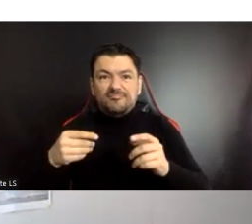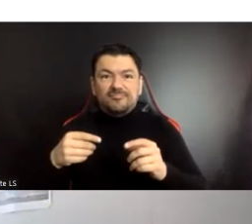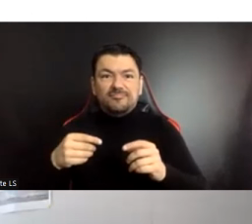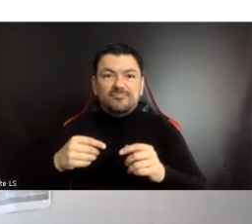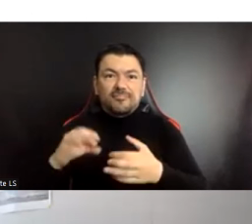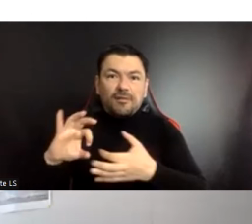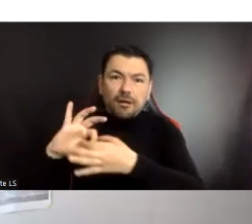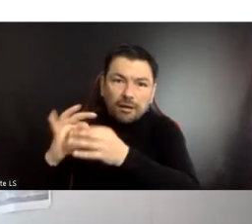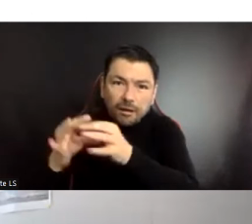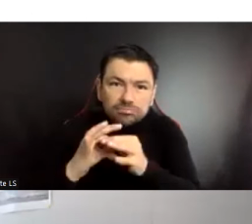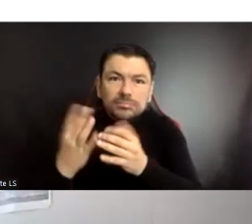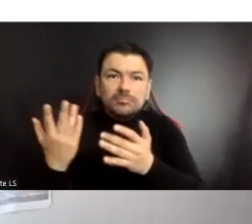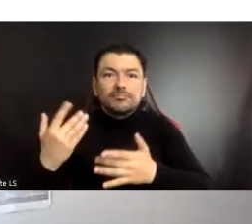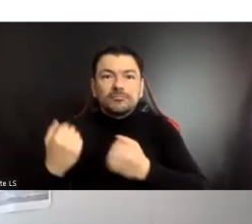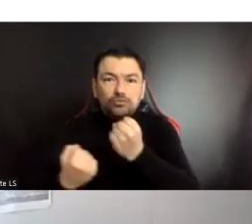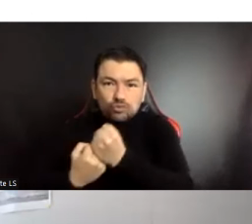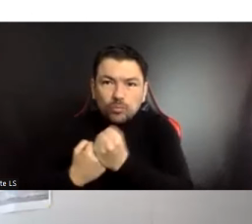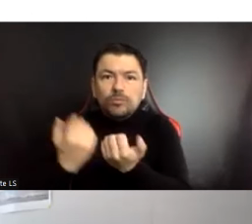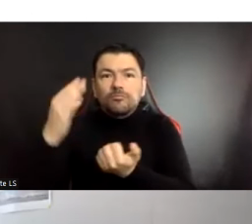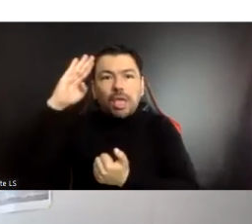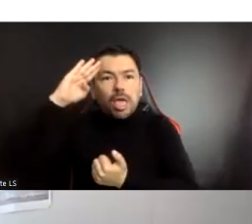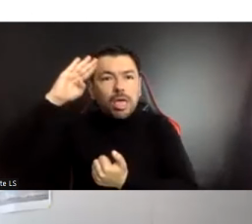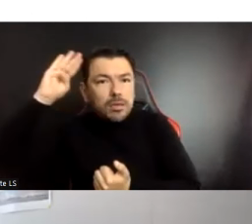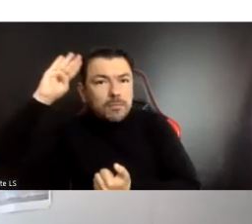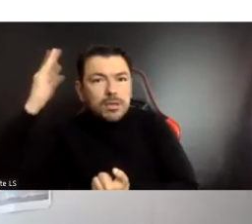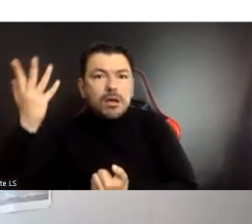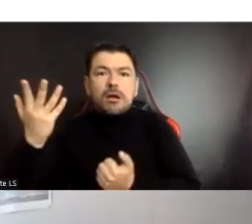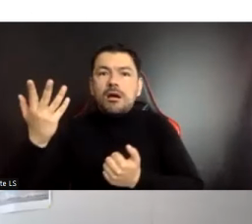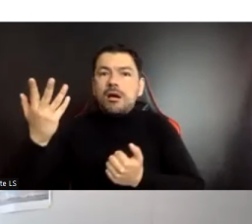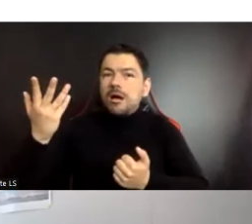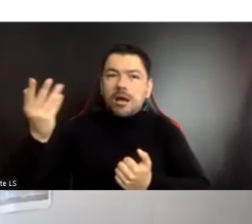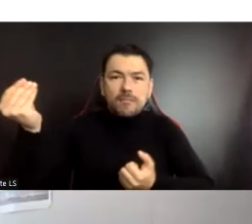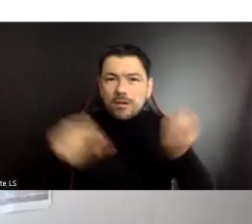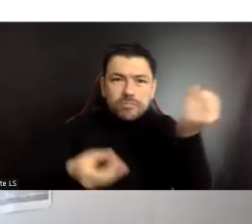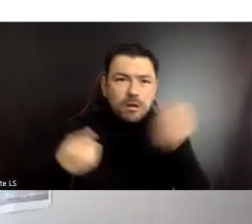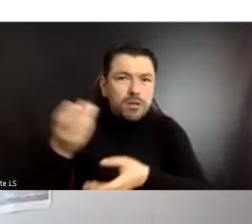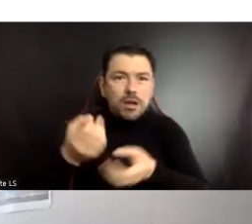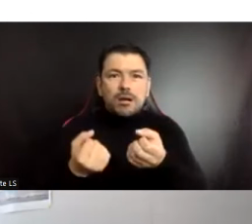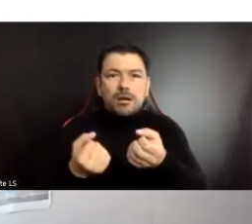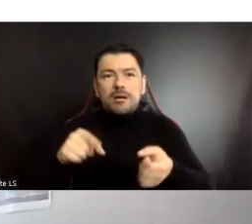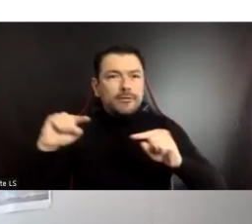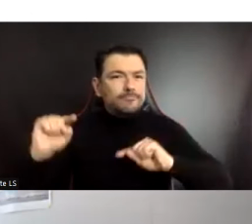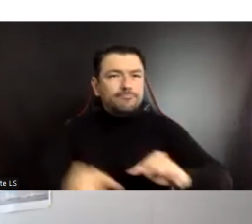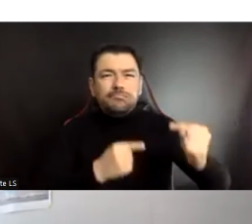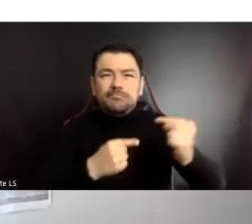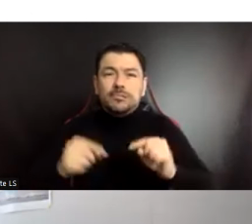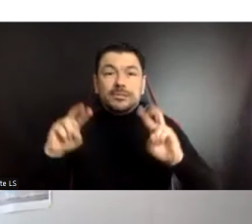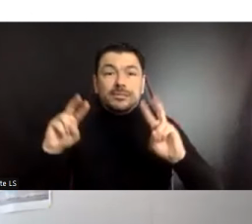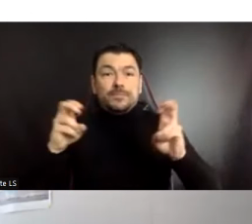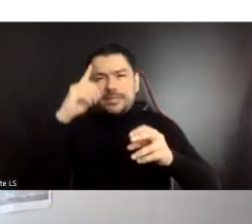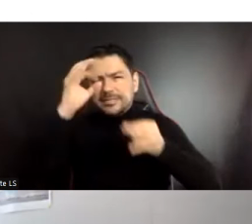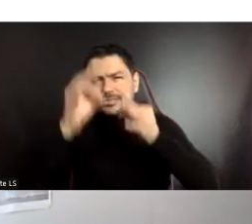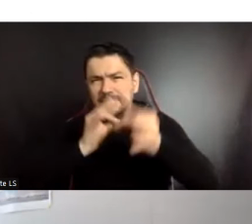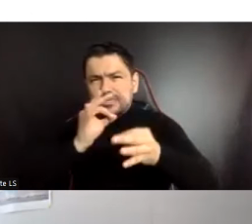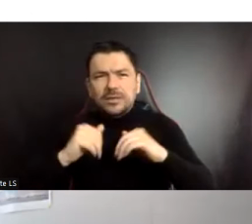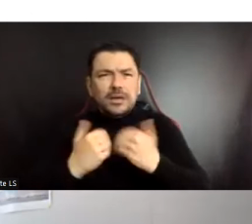abre la discusión no solo a los temas y estrategias principales, sino también a los medios de implementación de